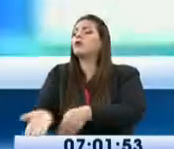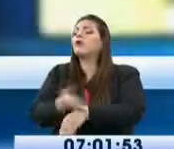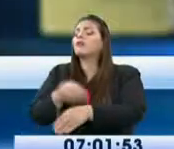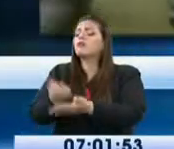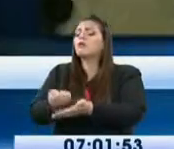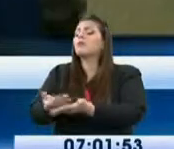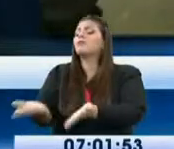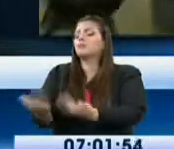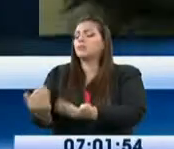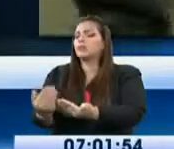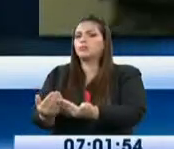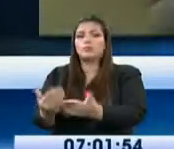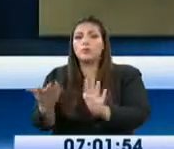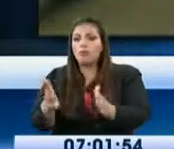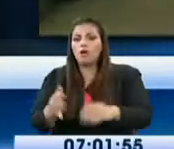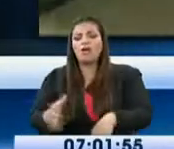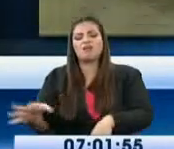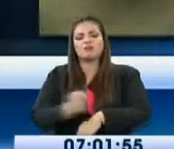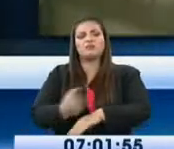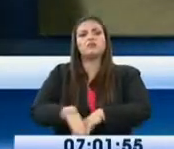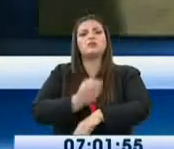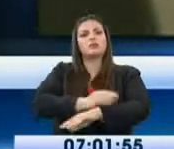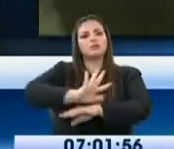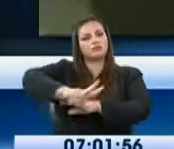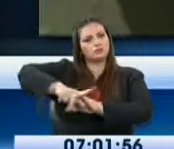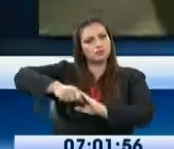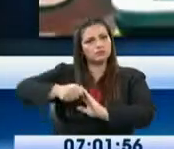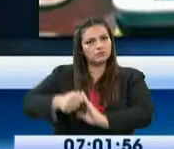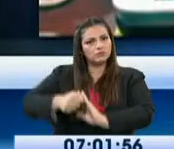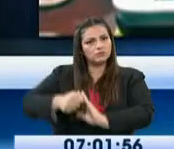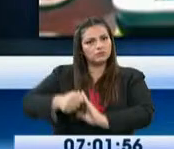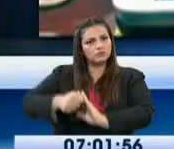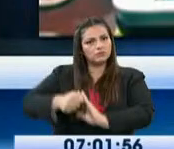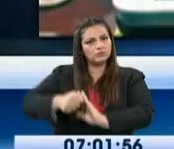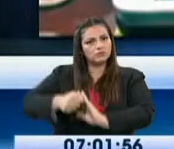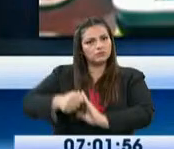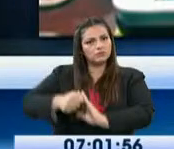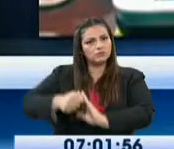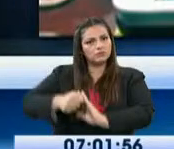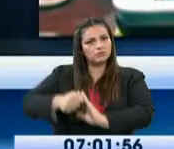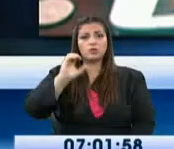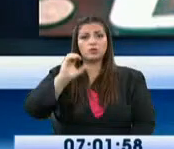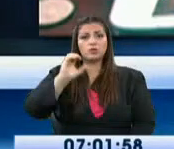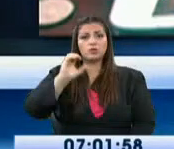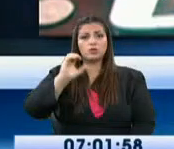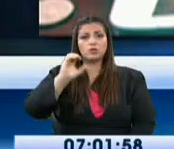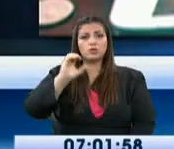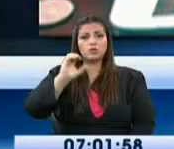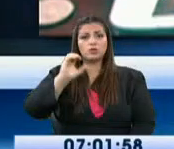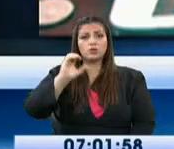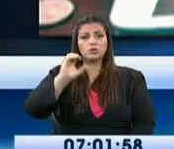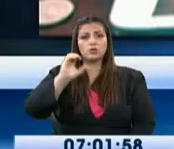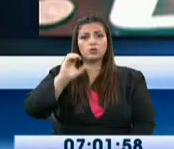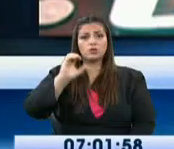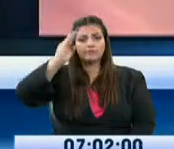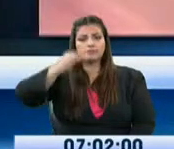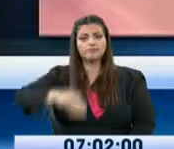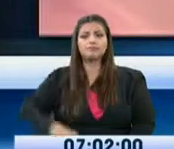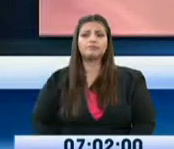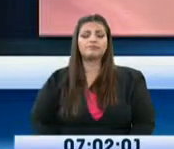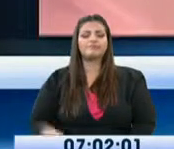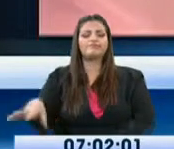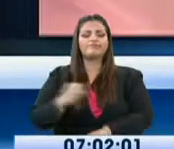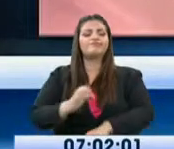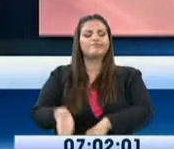bahía, donde se han retenido, se han incautado más de 80 teléfonos de alta gama que se presume fueron